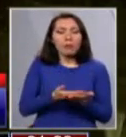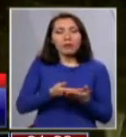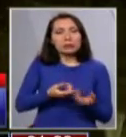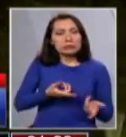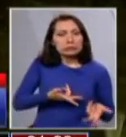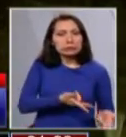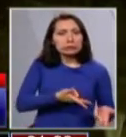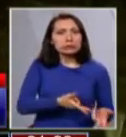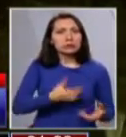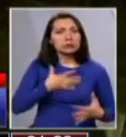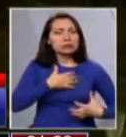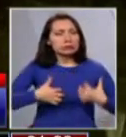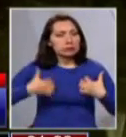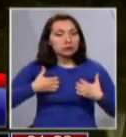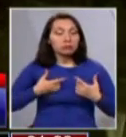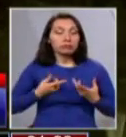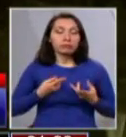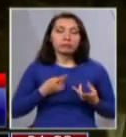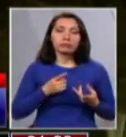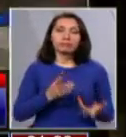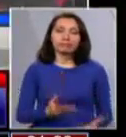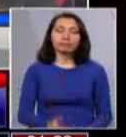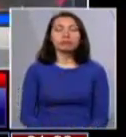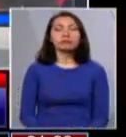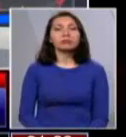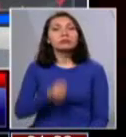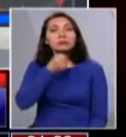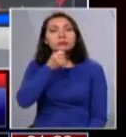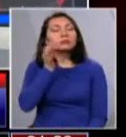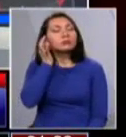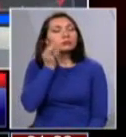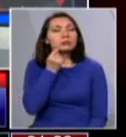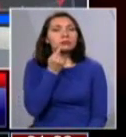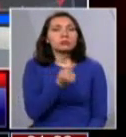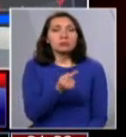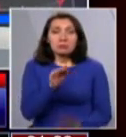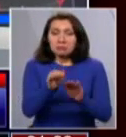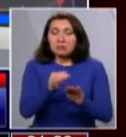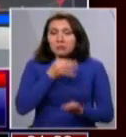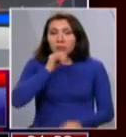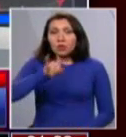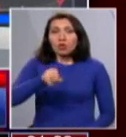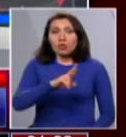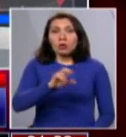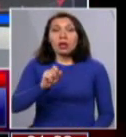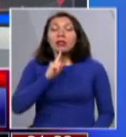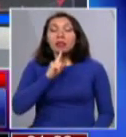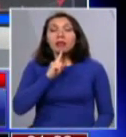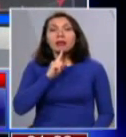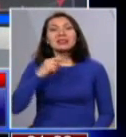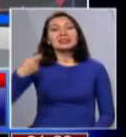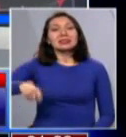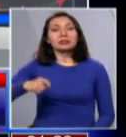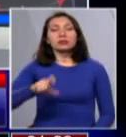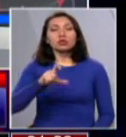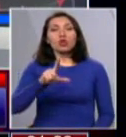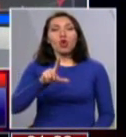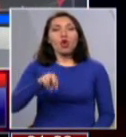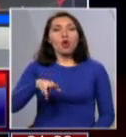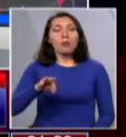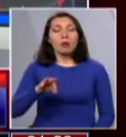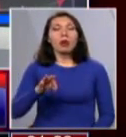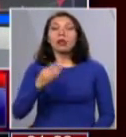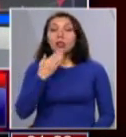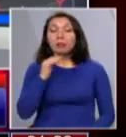presiones en fin señor amate en la misma declaración también jorrat dice que el senador juan antonio coloma se reunió con él